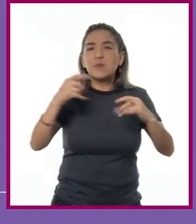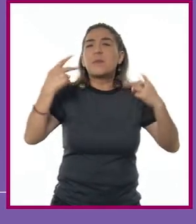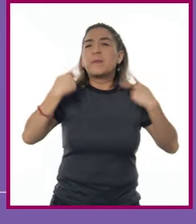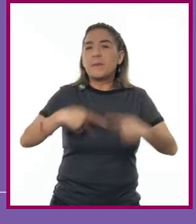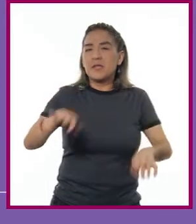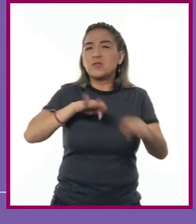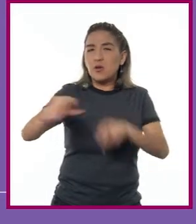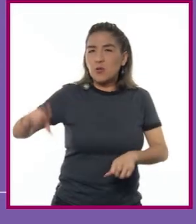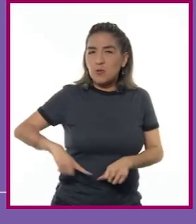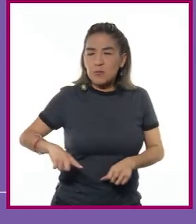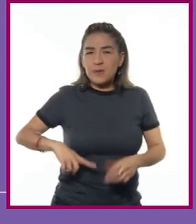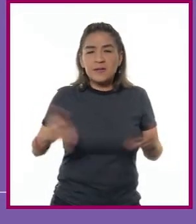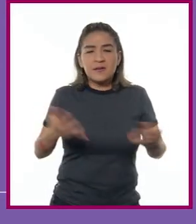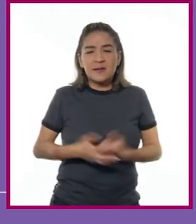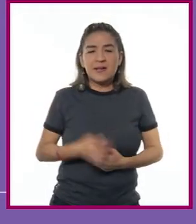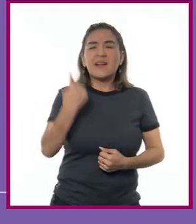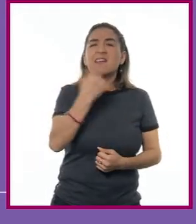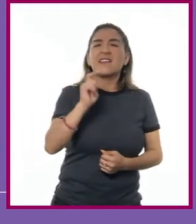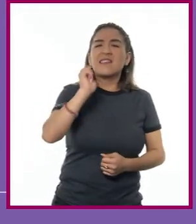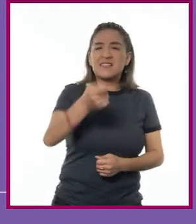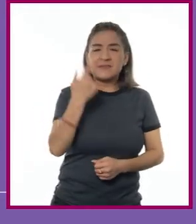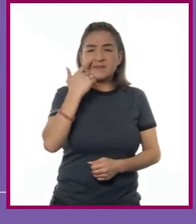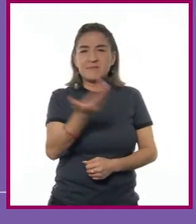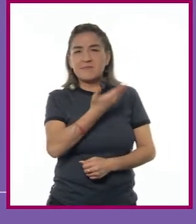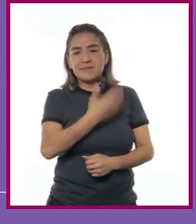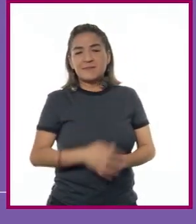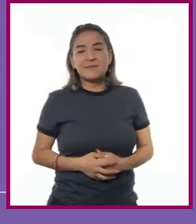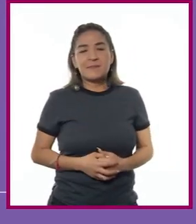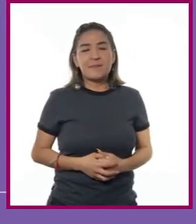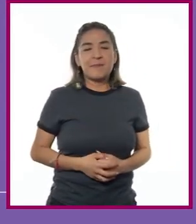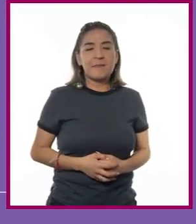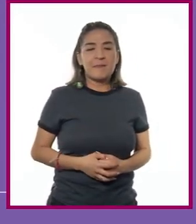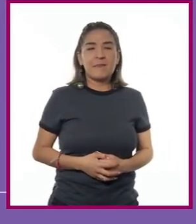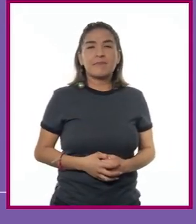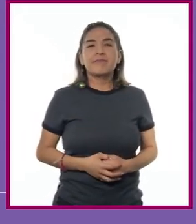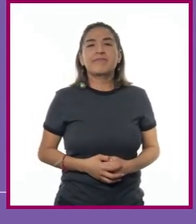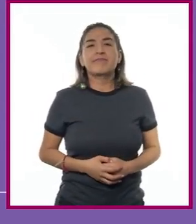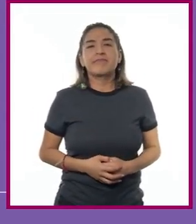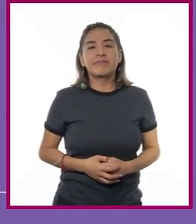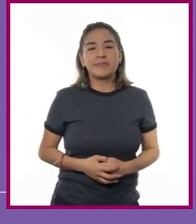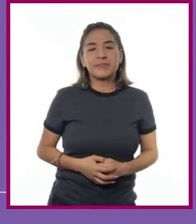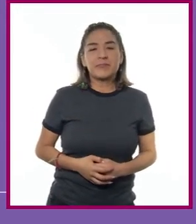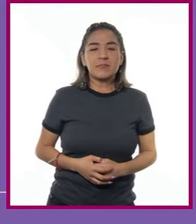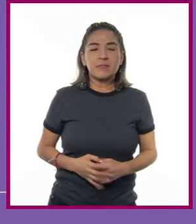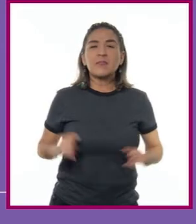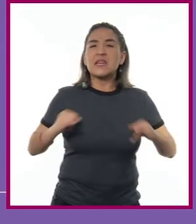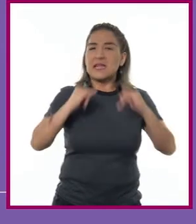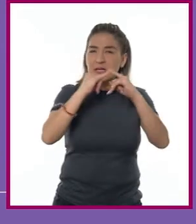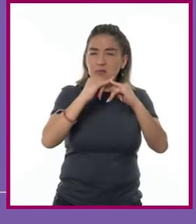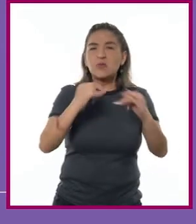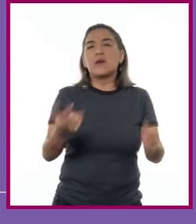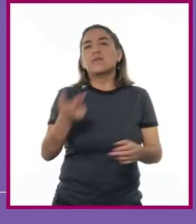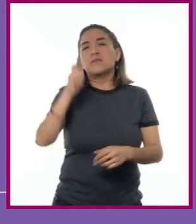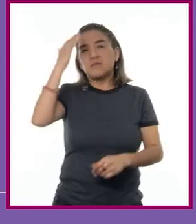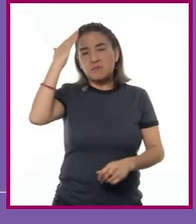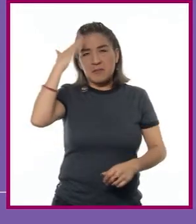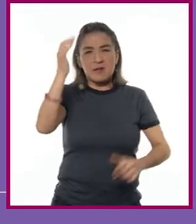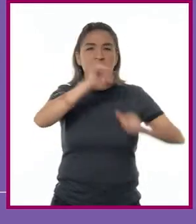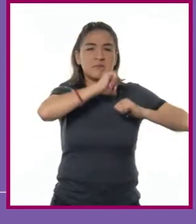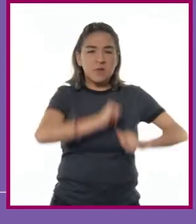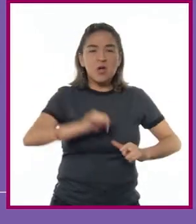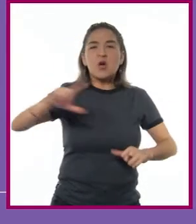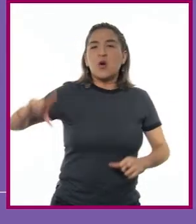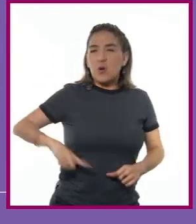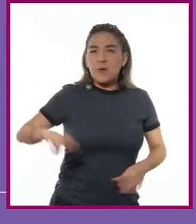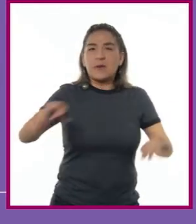funcionarios? ¿Qué es la rendición de cuentas? Las instituciones, las autoridades y los funcionarios